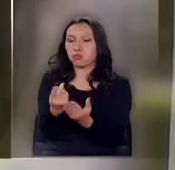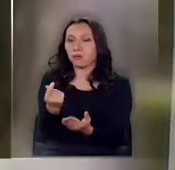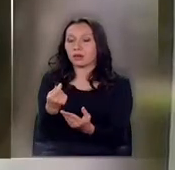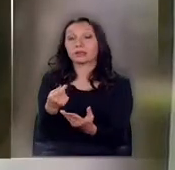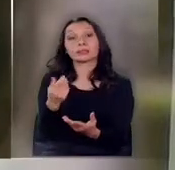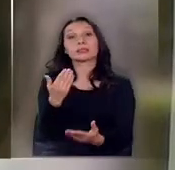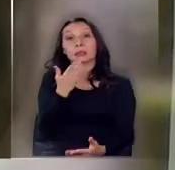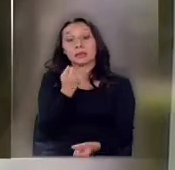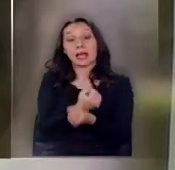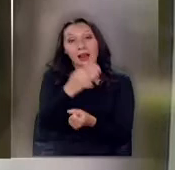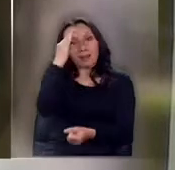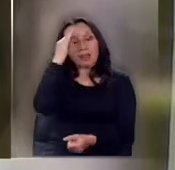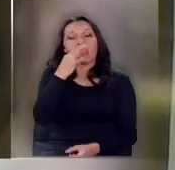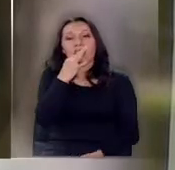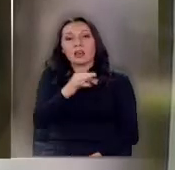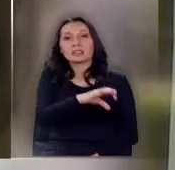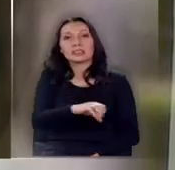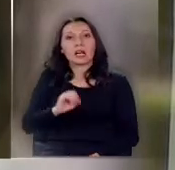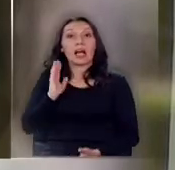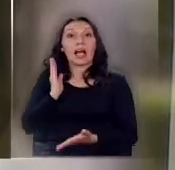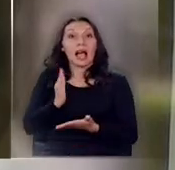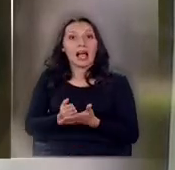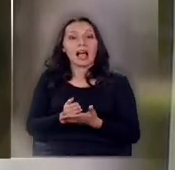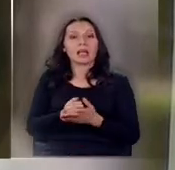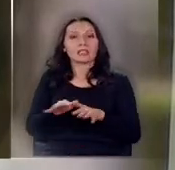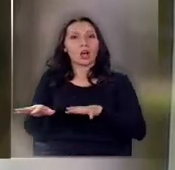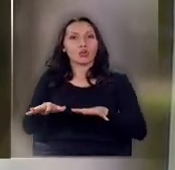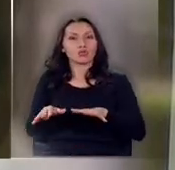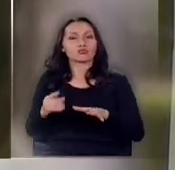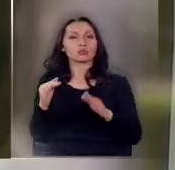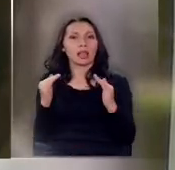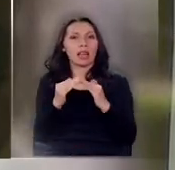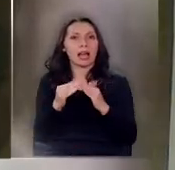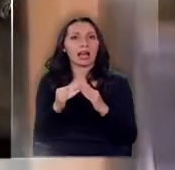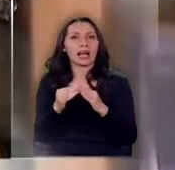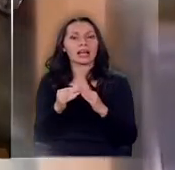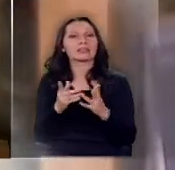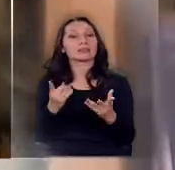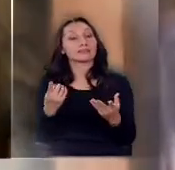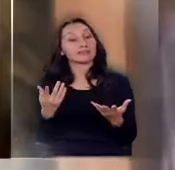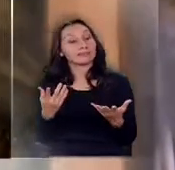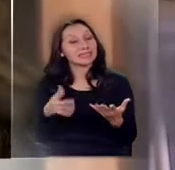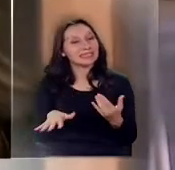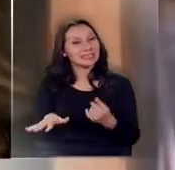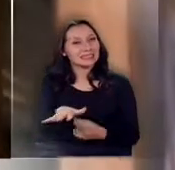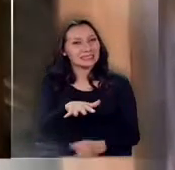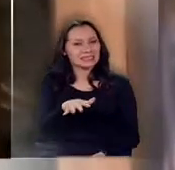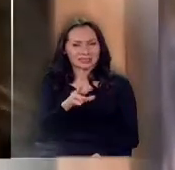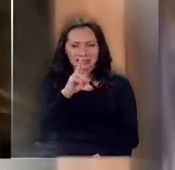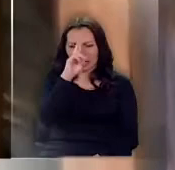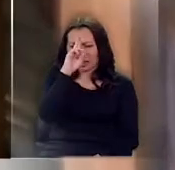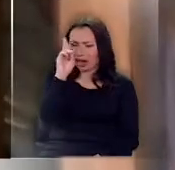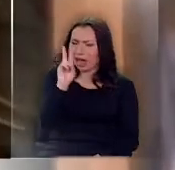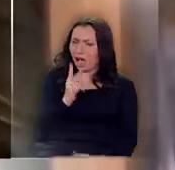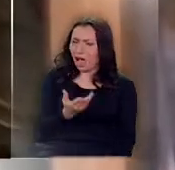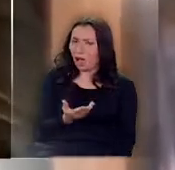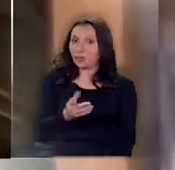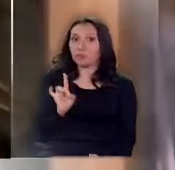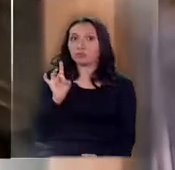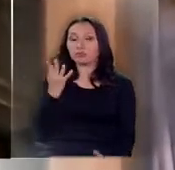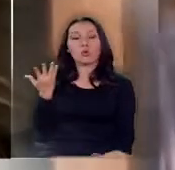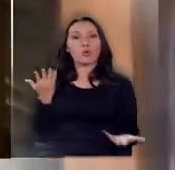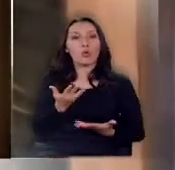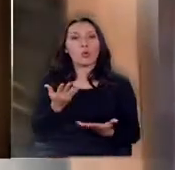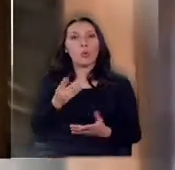Incluso Carabineros habla de que retiraron hasta electrodomésticos desde este lugar. Una situación bastante extraña que solo habría